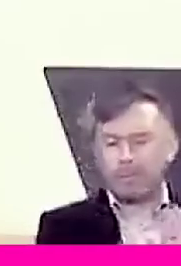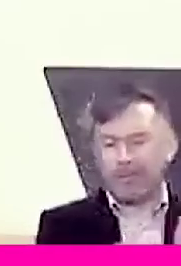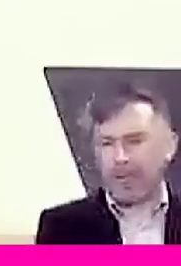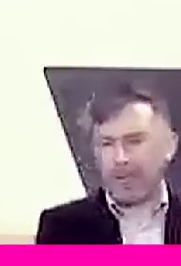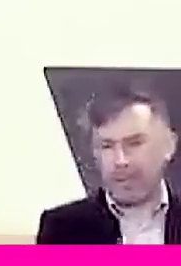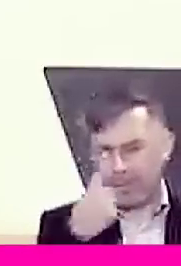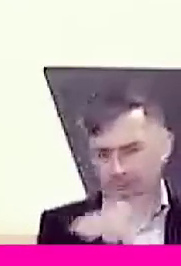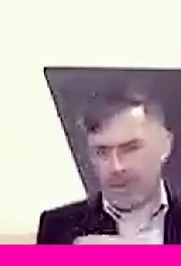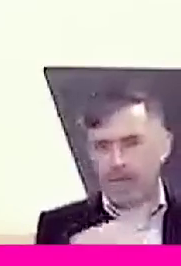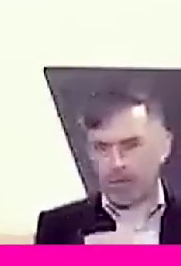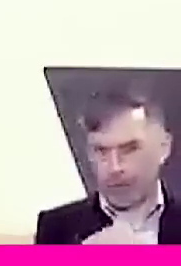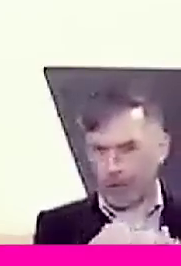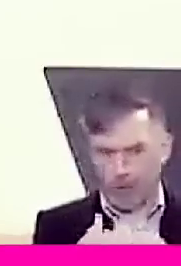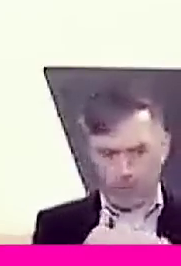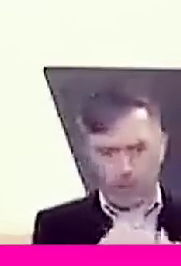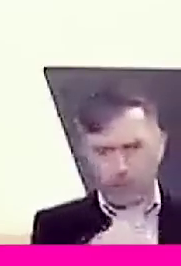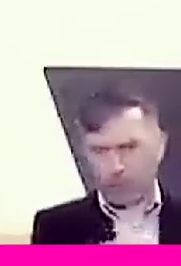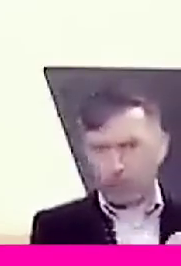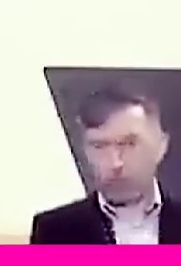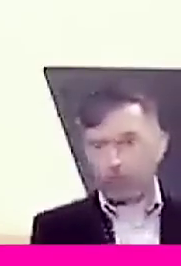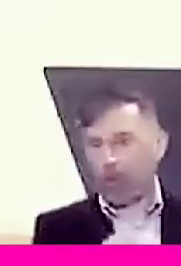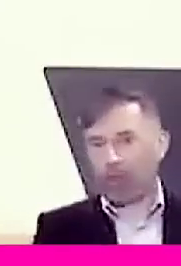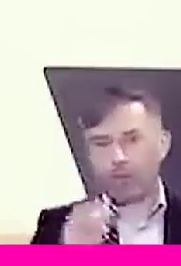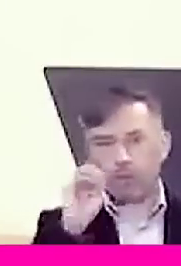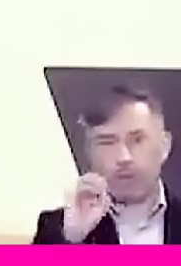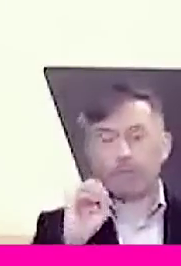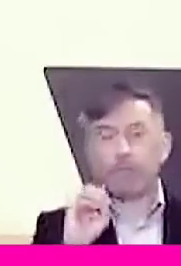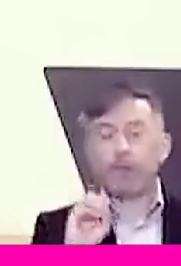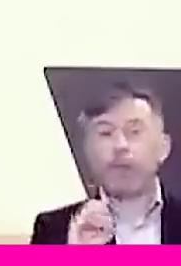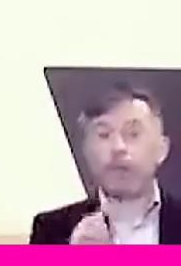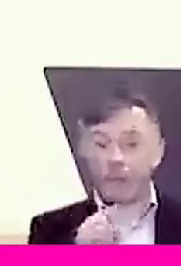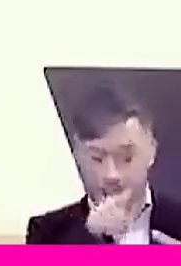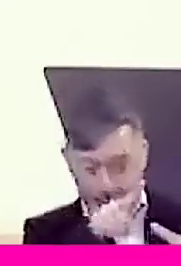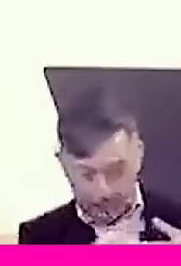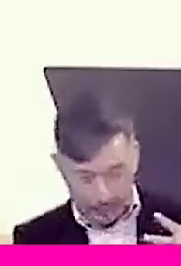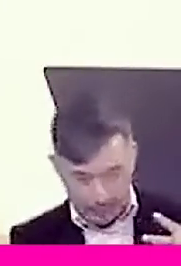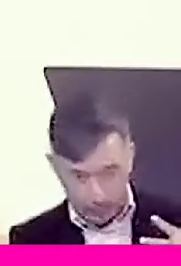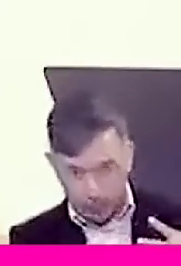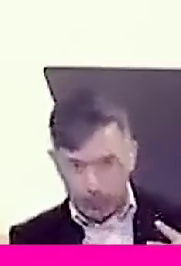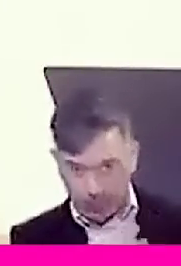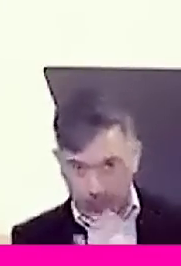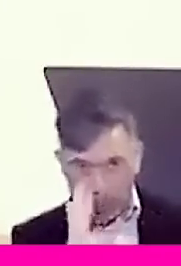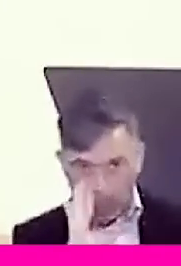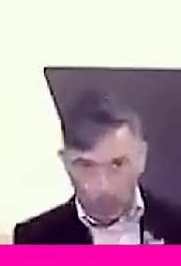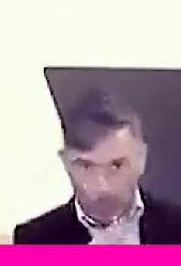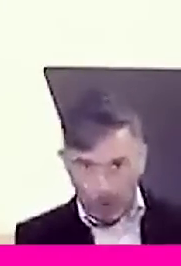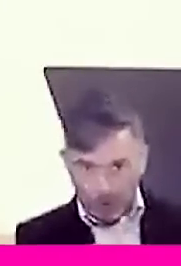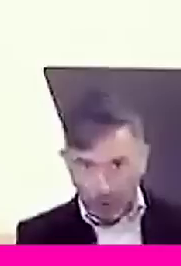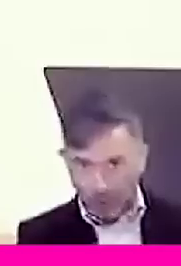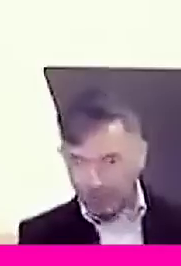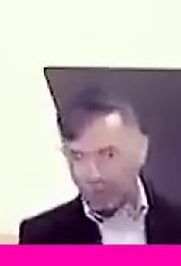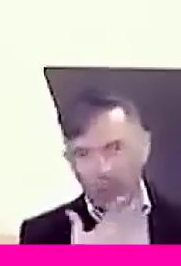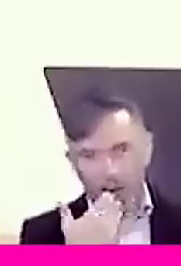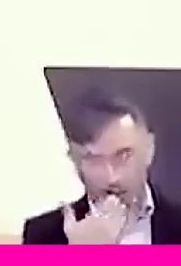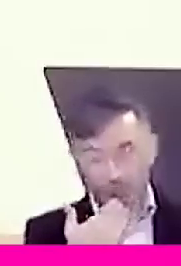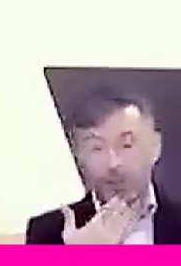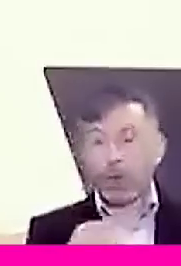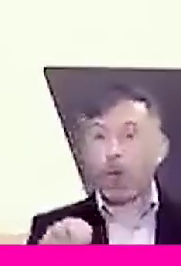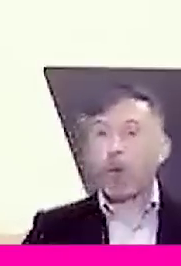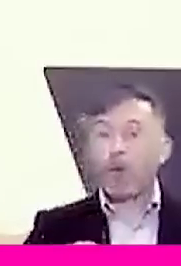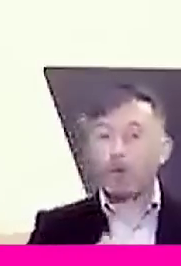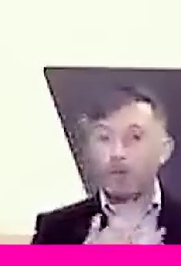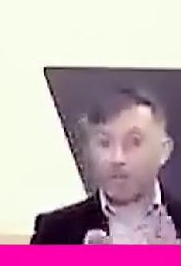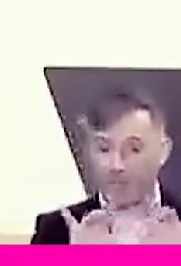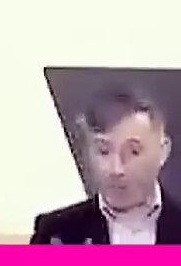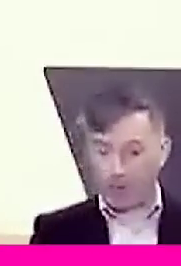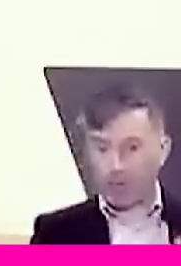y mucho me Temo que en este caso ninguna de las tres se ha cumplido por el contrario como lo evidencia el informe que hoy se presenta